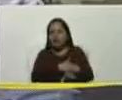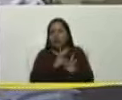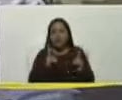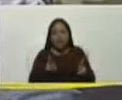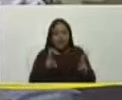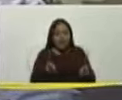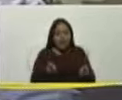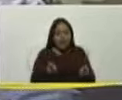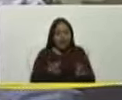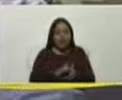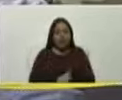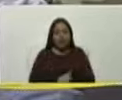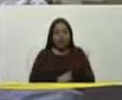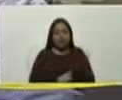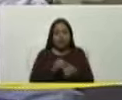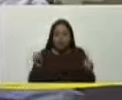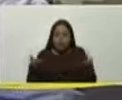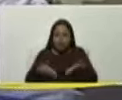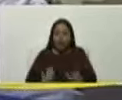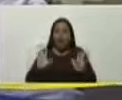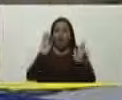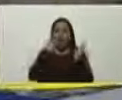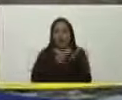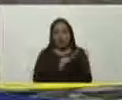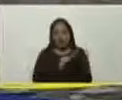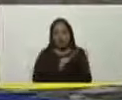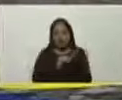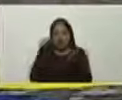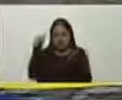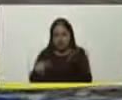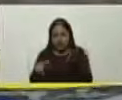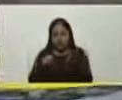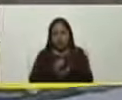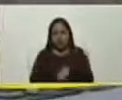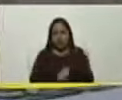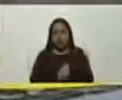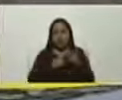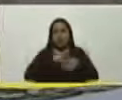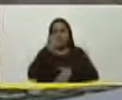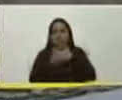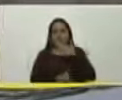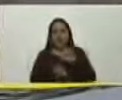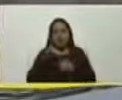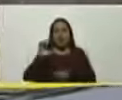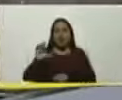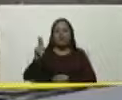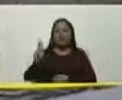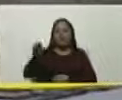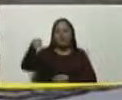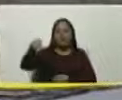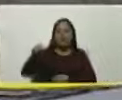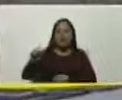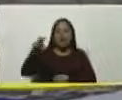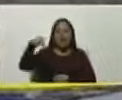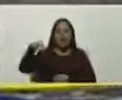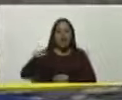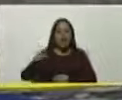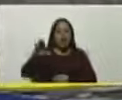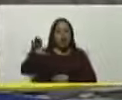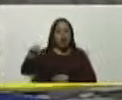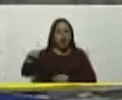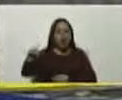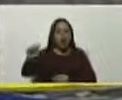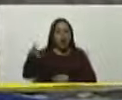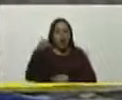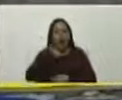Tejerías renacerá. Este va a ser el proyecto Cumanacoa, que va a llevar el nombre del comandante